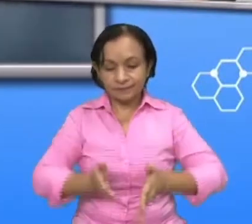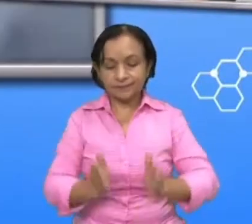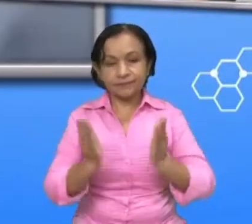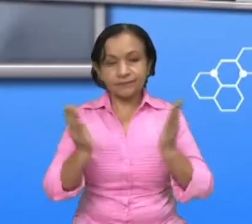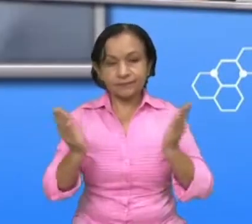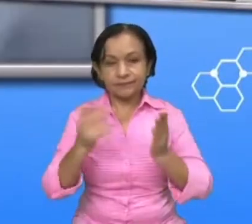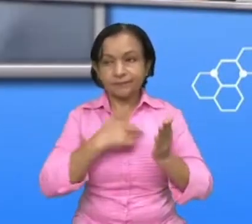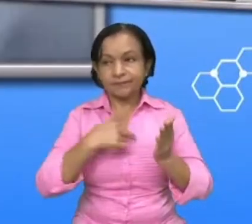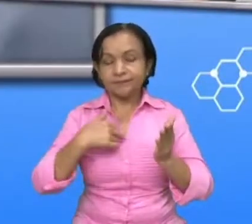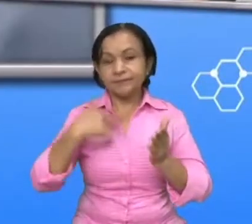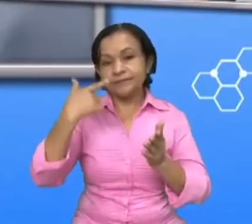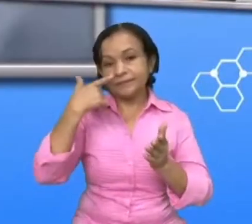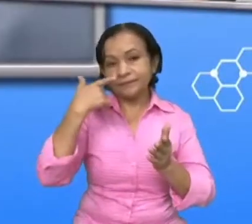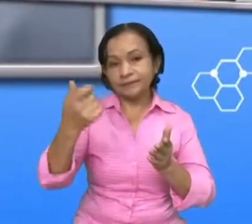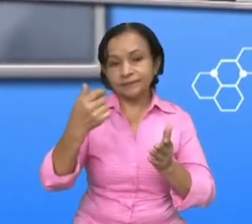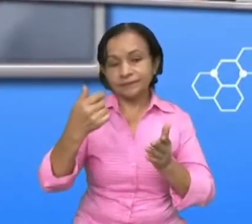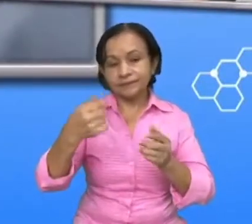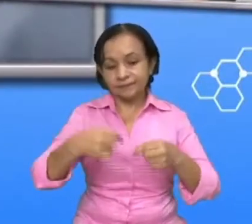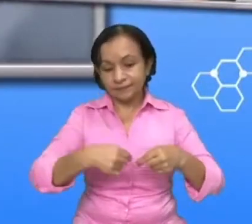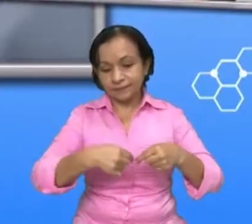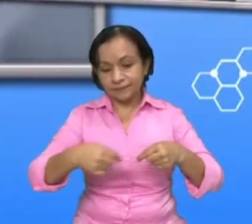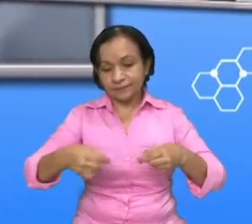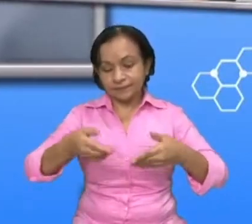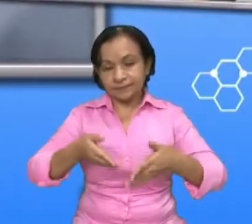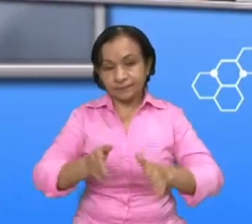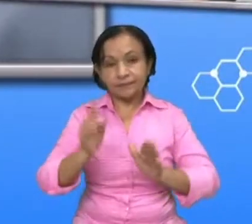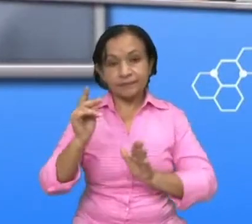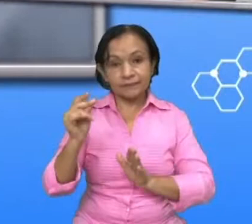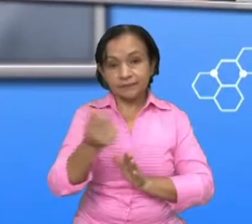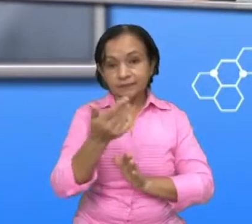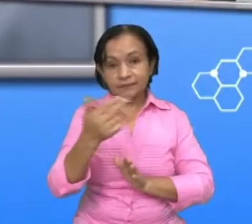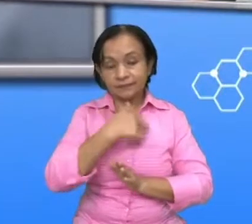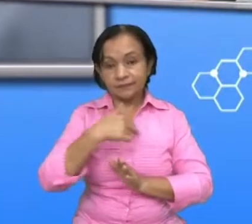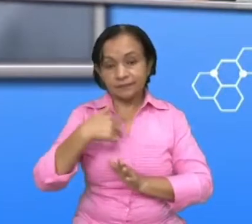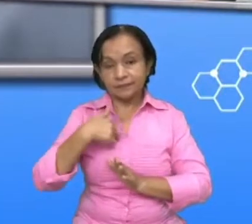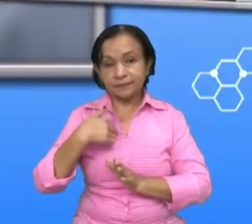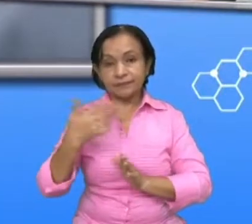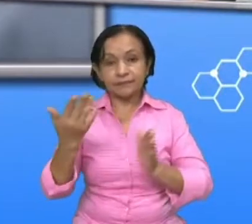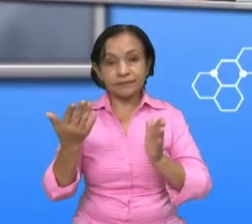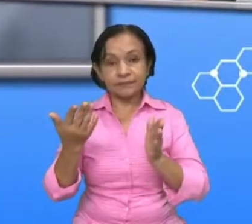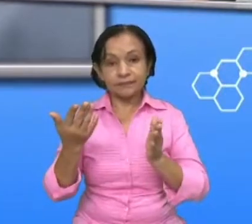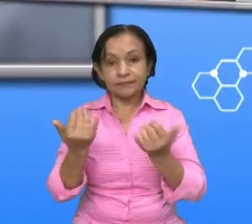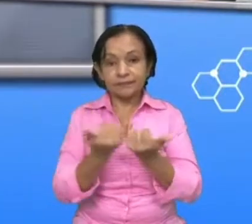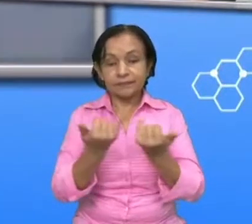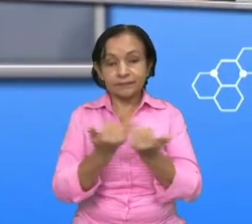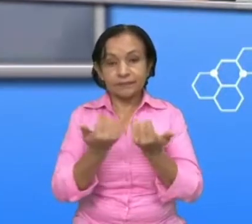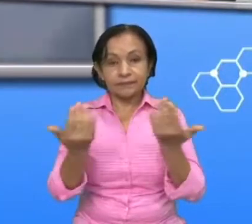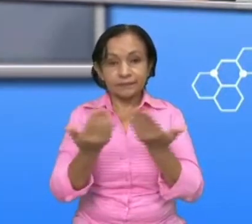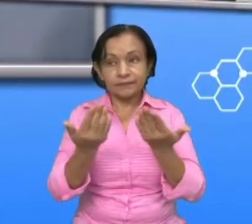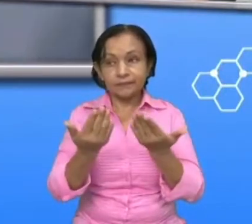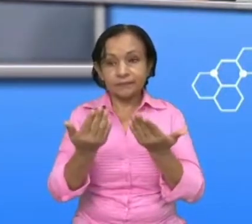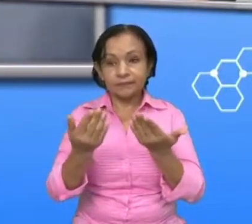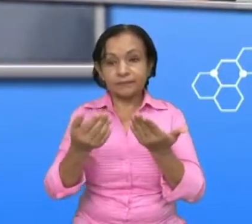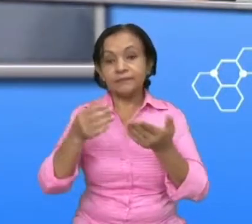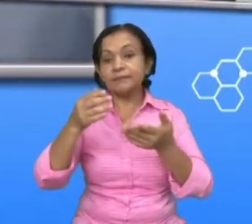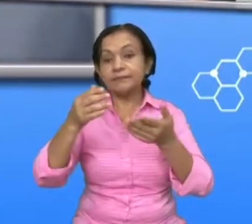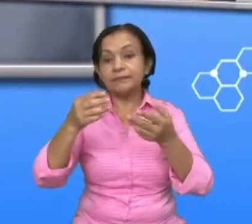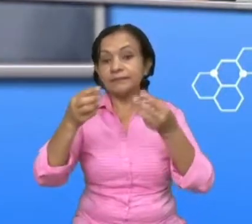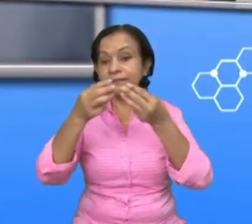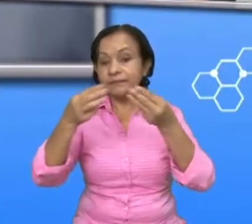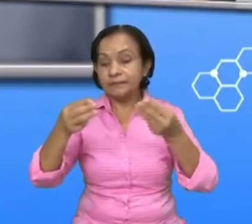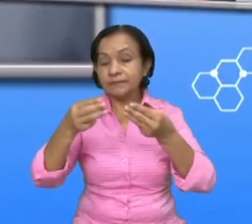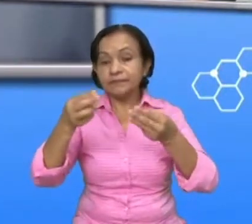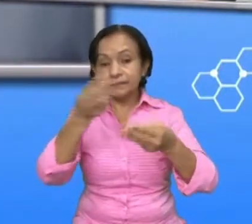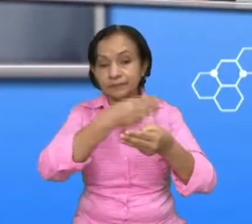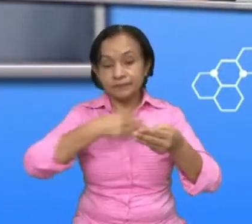nacimiento. A eso le conocemos como cirugía neonatal inmediata o cirugía connatal. El reto del equipo de